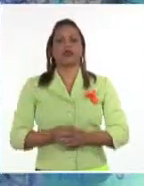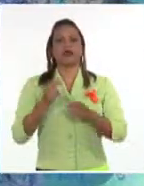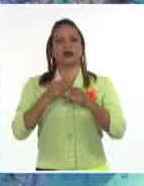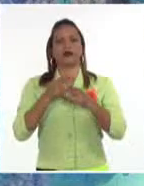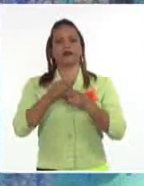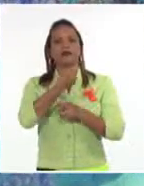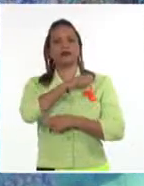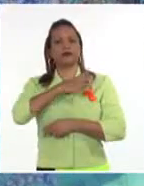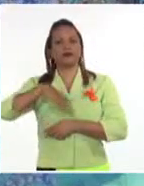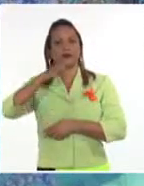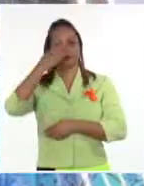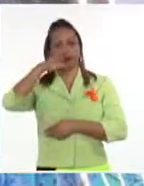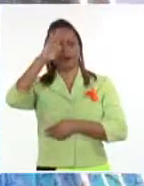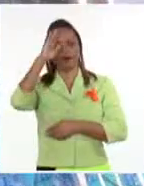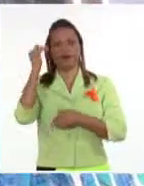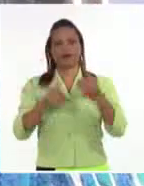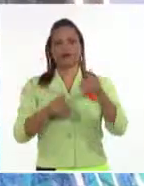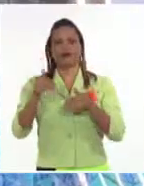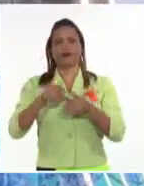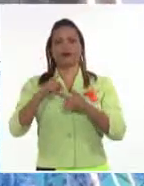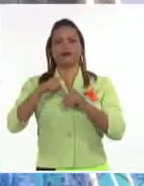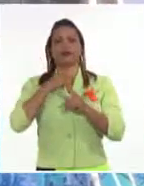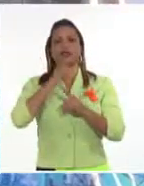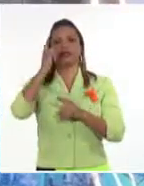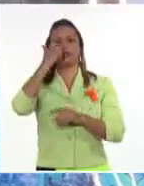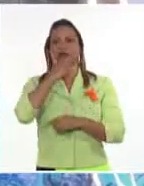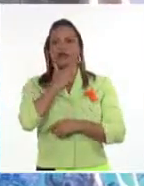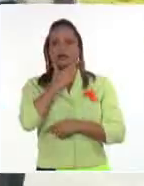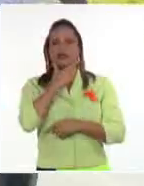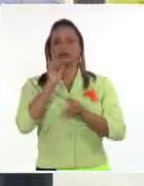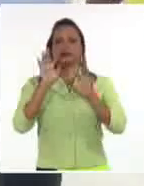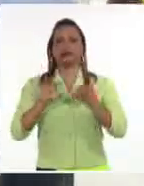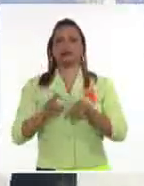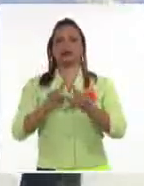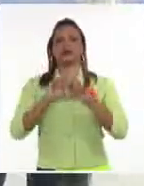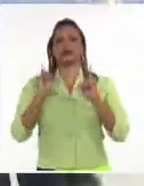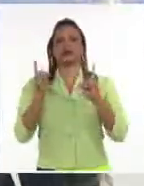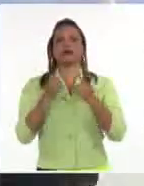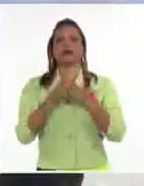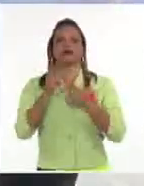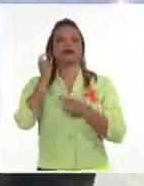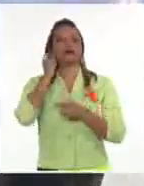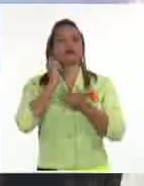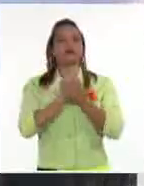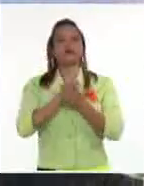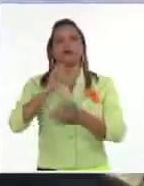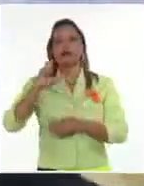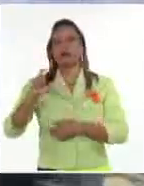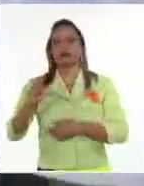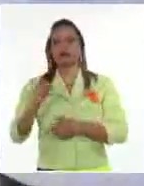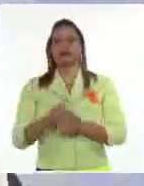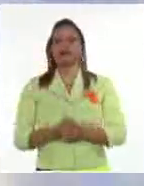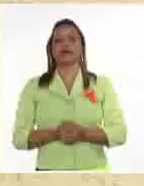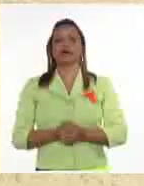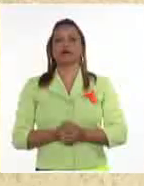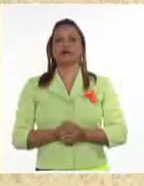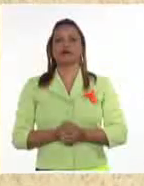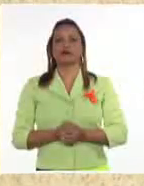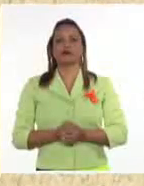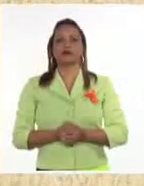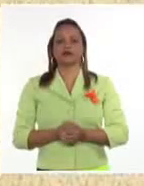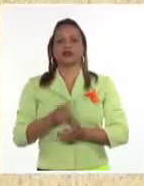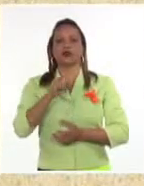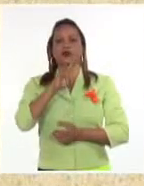pueblo cubano encabezaron el tributo Teresa Amarelle Bouet, secretaria general de la Federación de Mujeres Cubanas, José Ramón Monteagudo Ruiz,